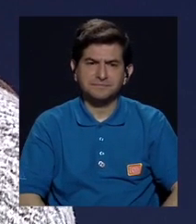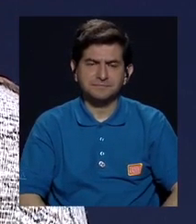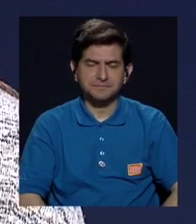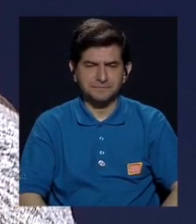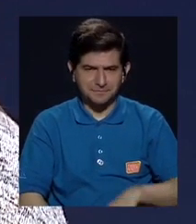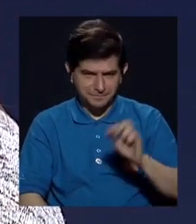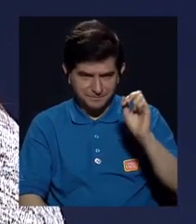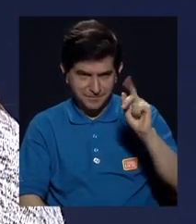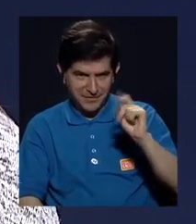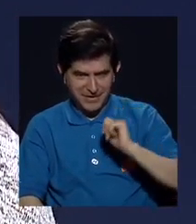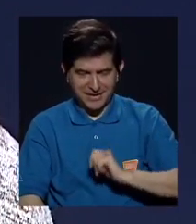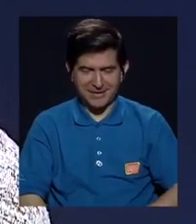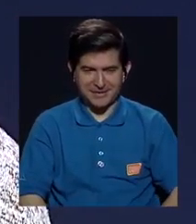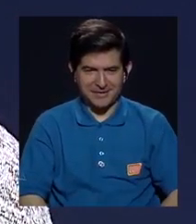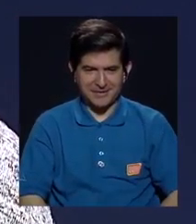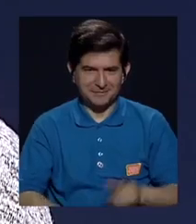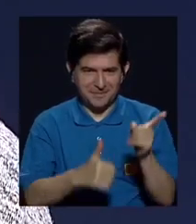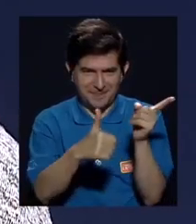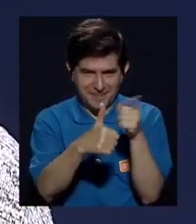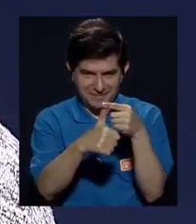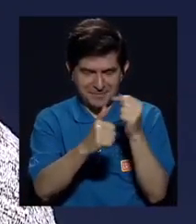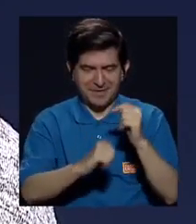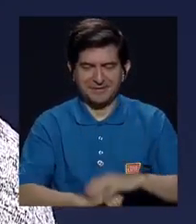Ok, bueno, con respecto a la primera,